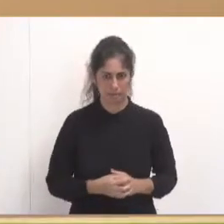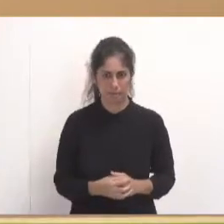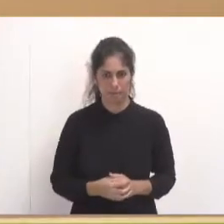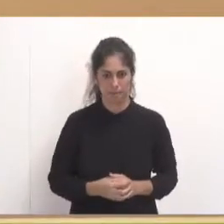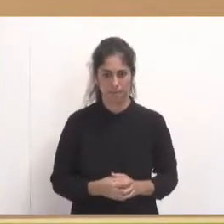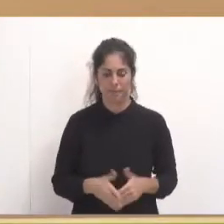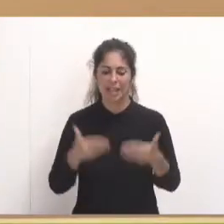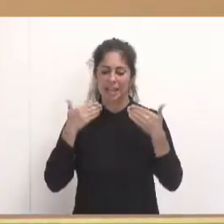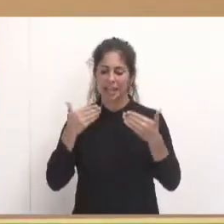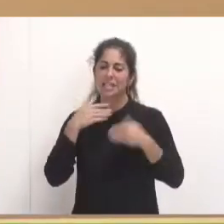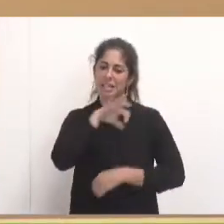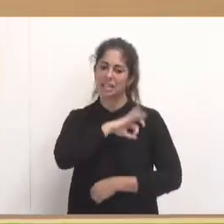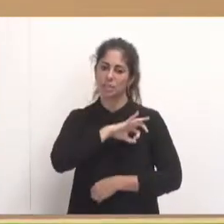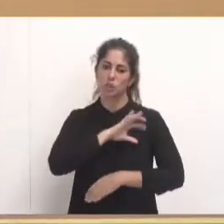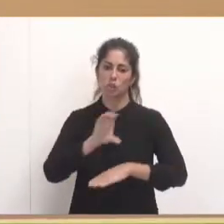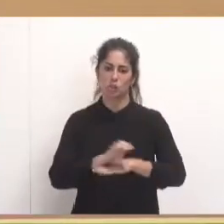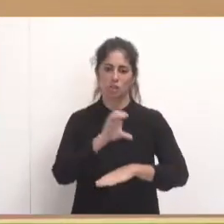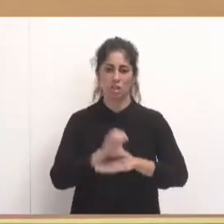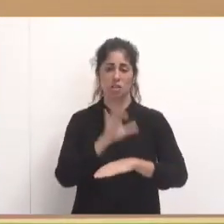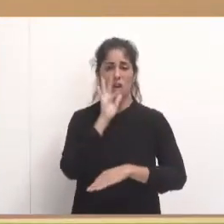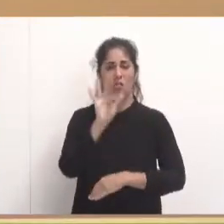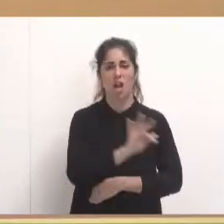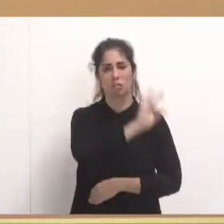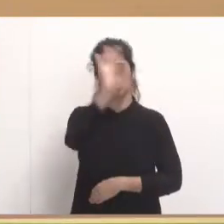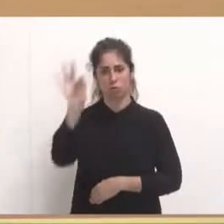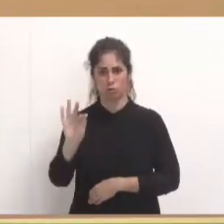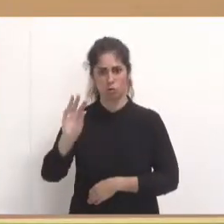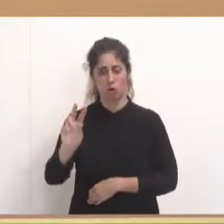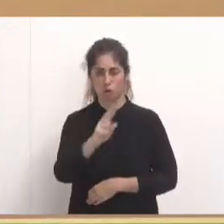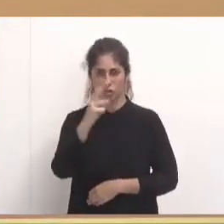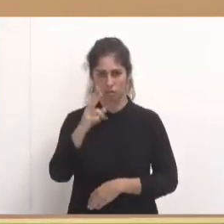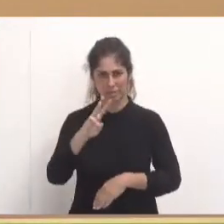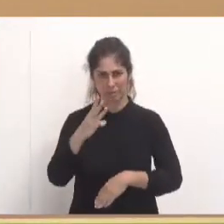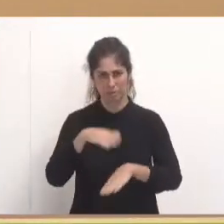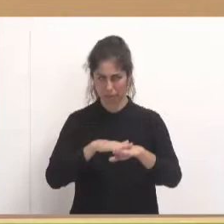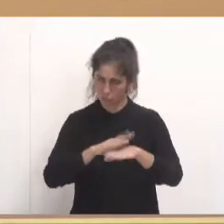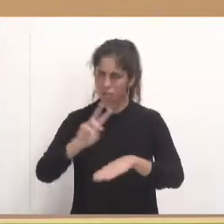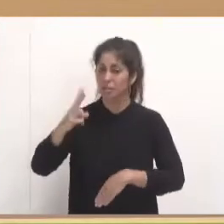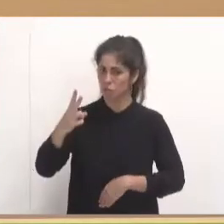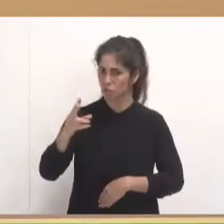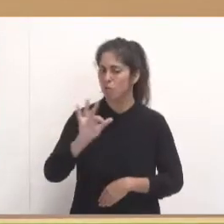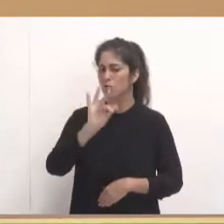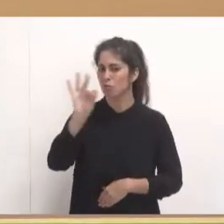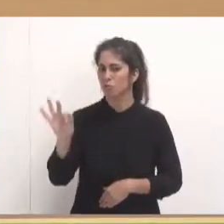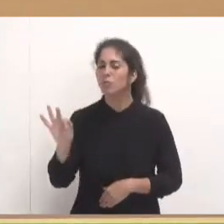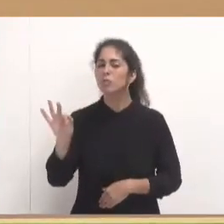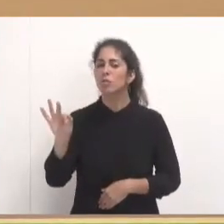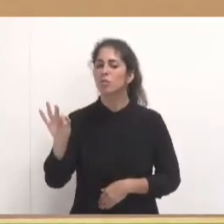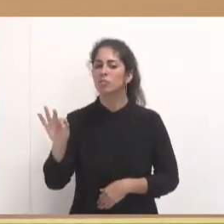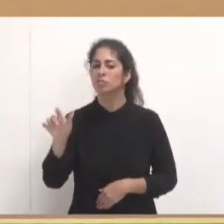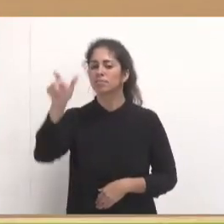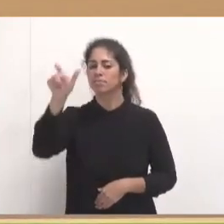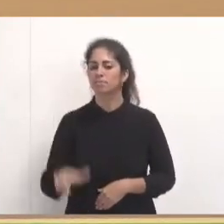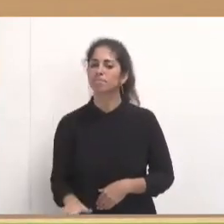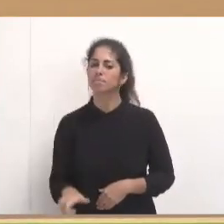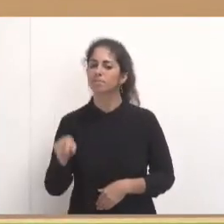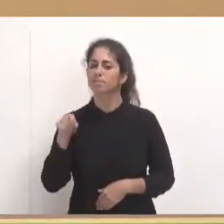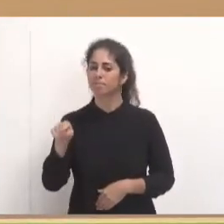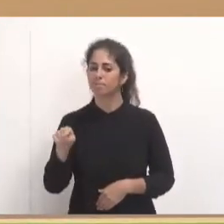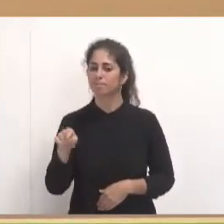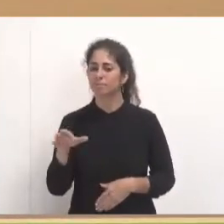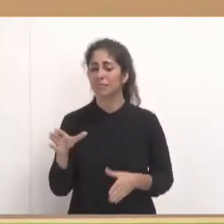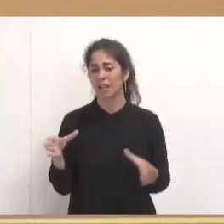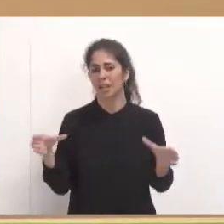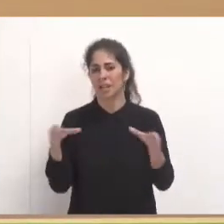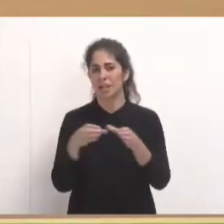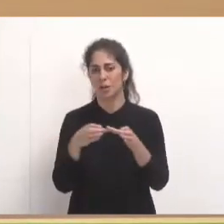Muchas gracias, señor consejero. Tercer turno, segundo turno, perdón, por parte del Gracias, portavoz,